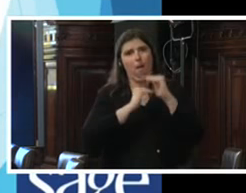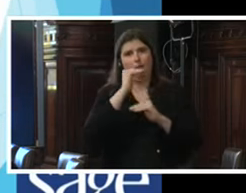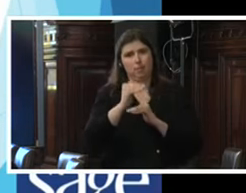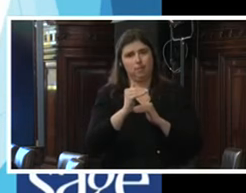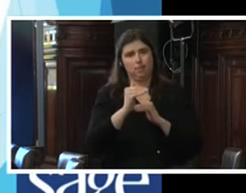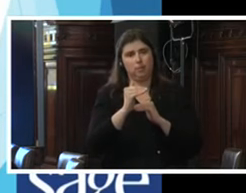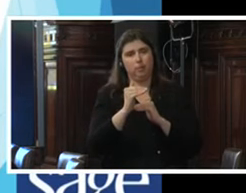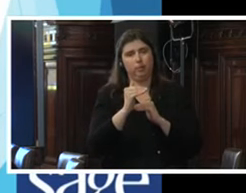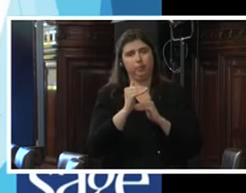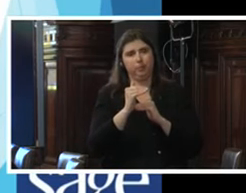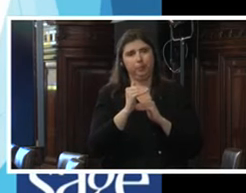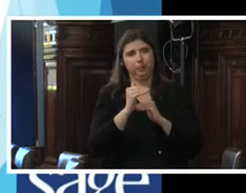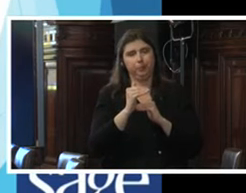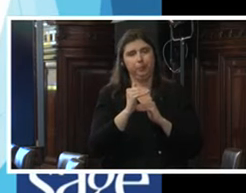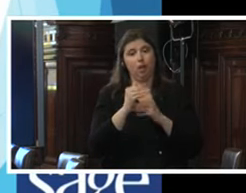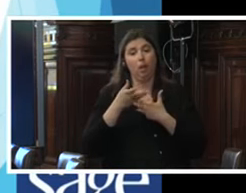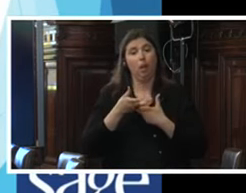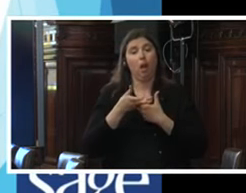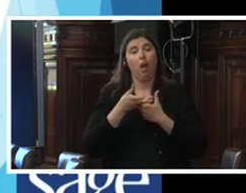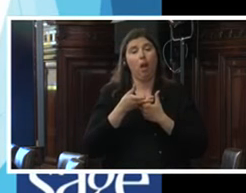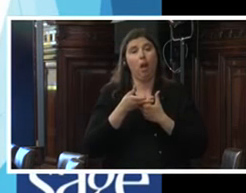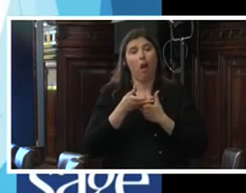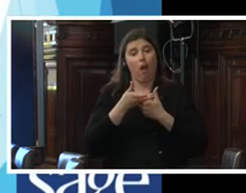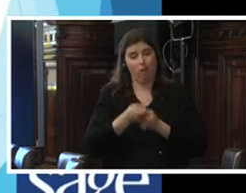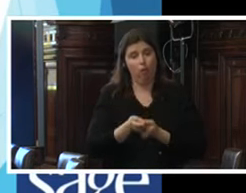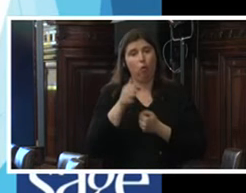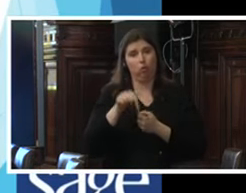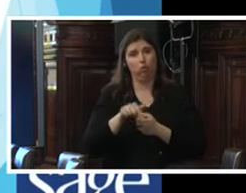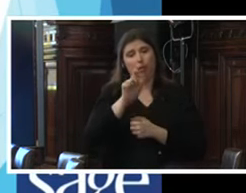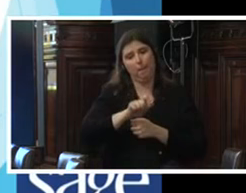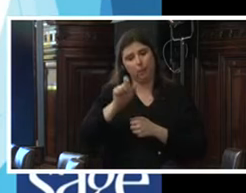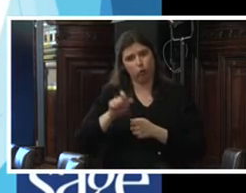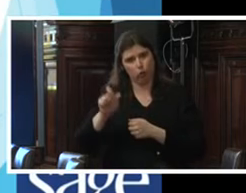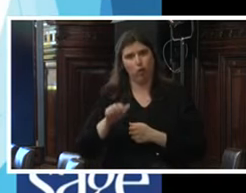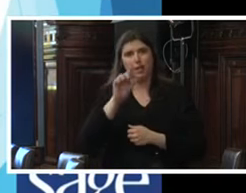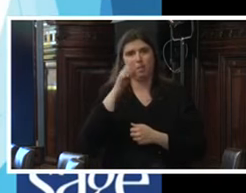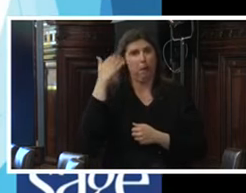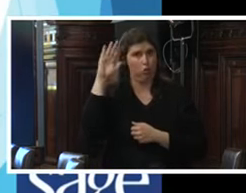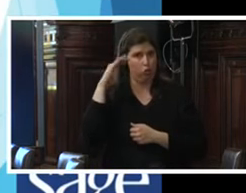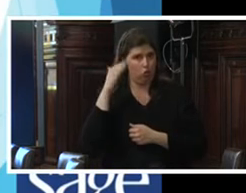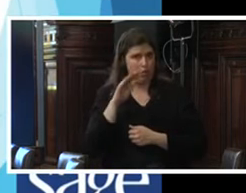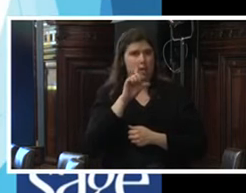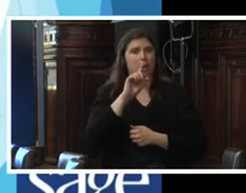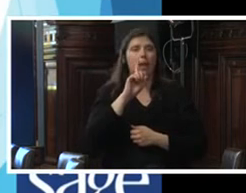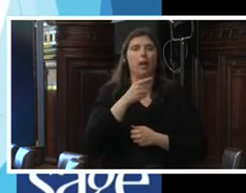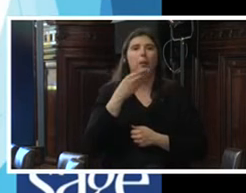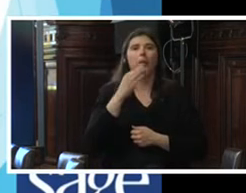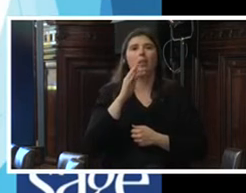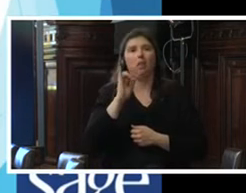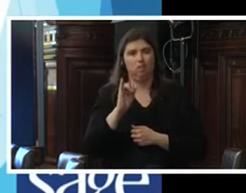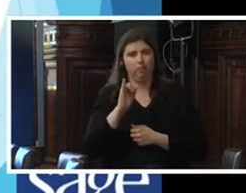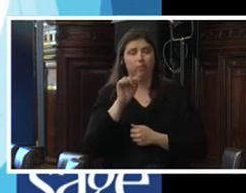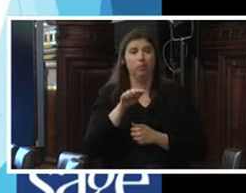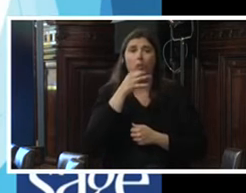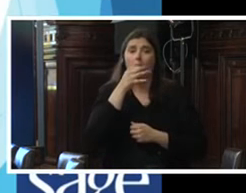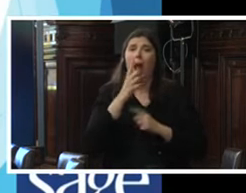dibise y el disciplinario states en sus tiempos al igual que ver fraguarse desmedida ante dios para mí administration